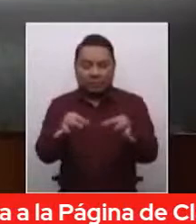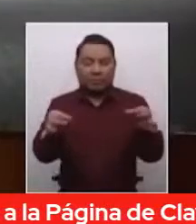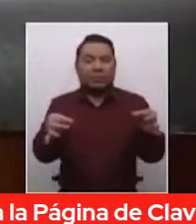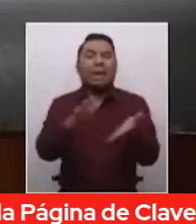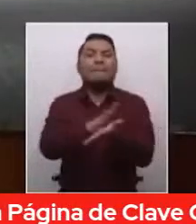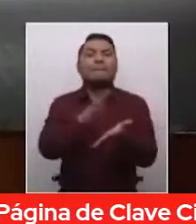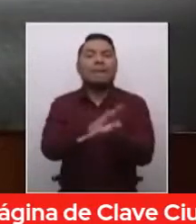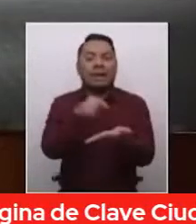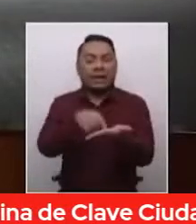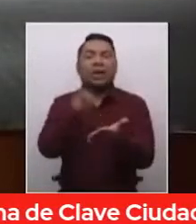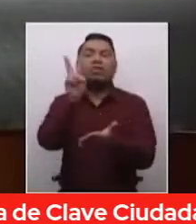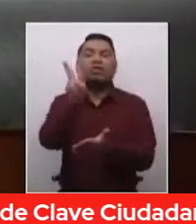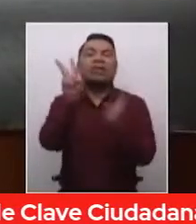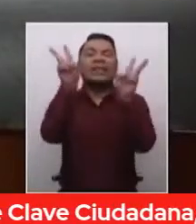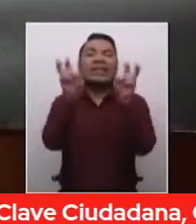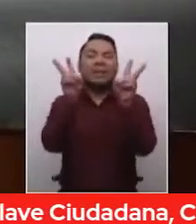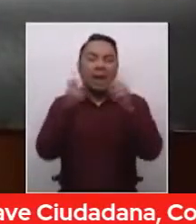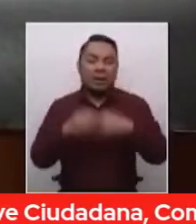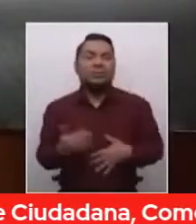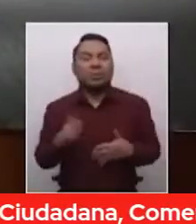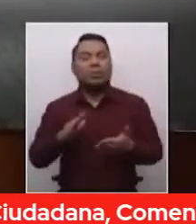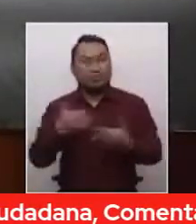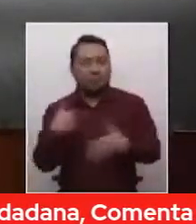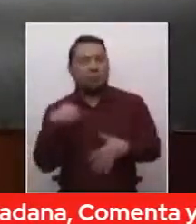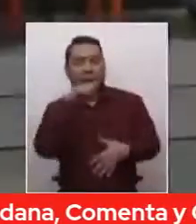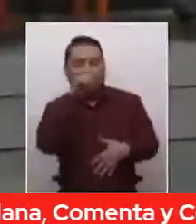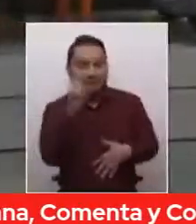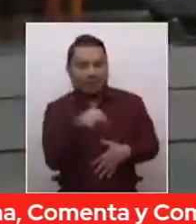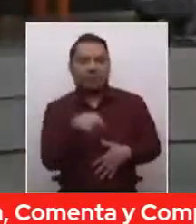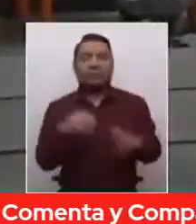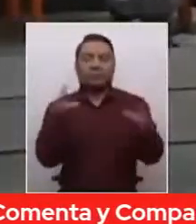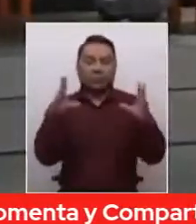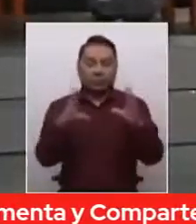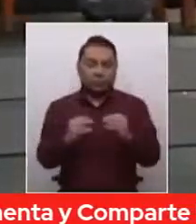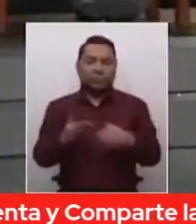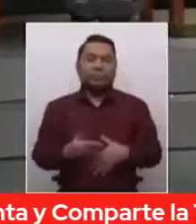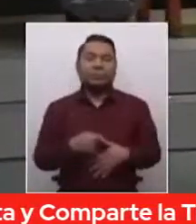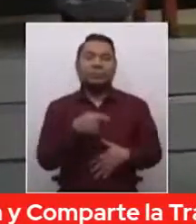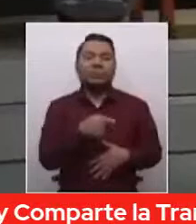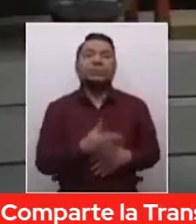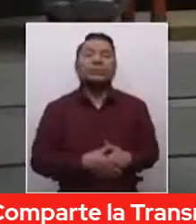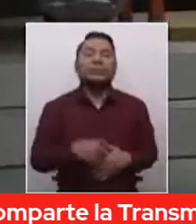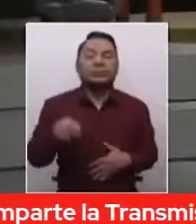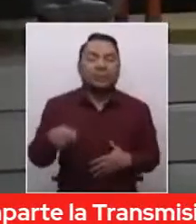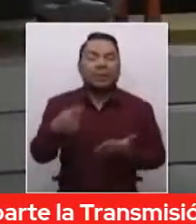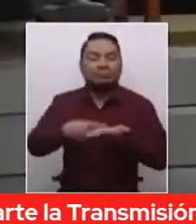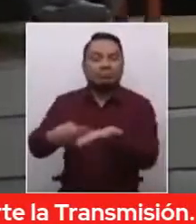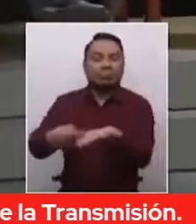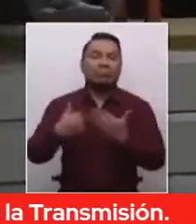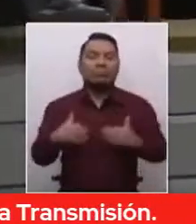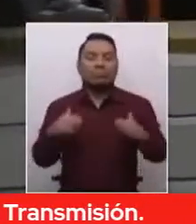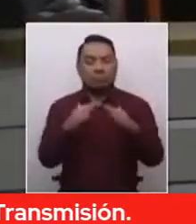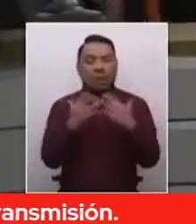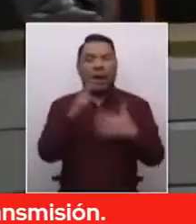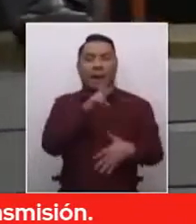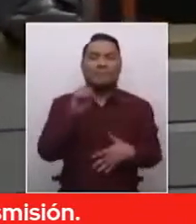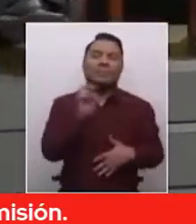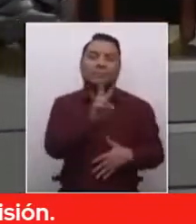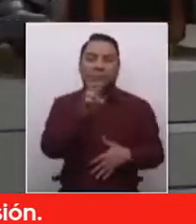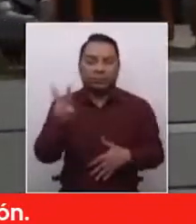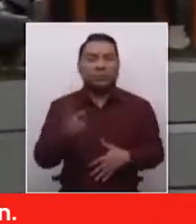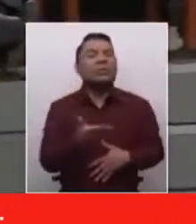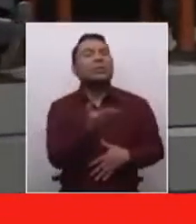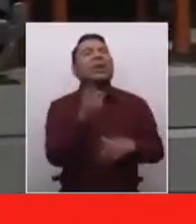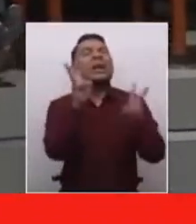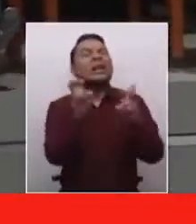obtener las temáticas de las dos preguntas que queremos plantearle esta noche en este debate municipal 2022.